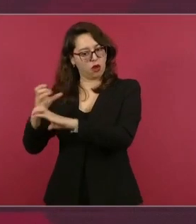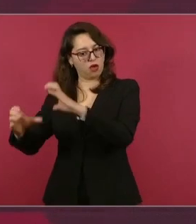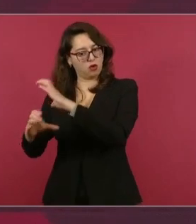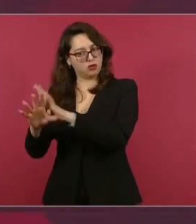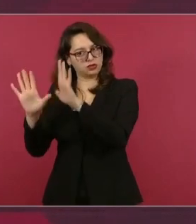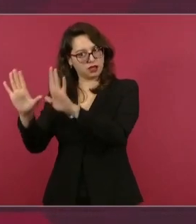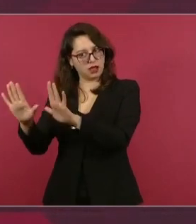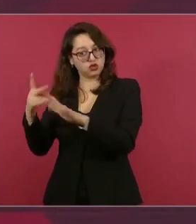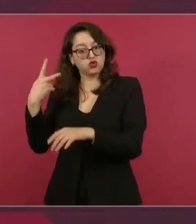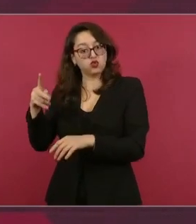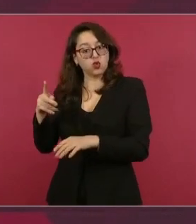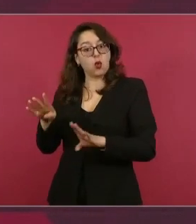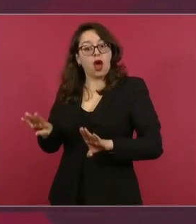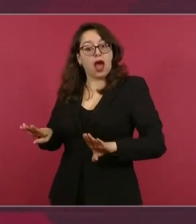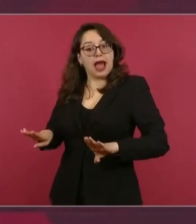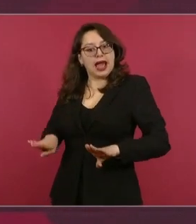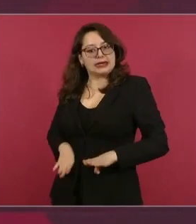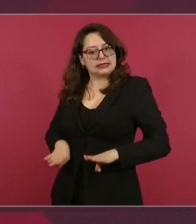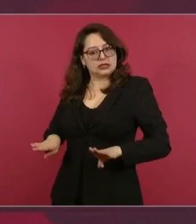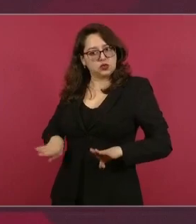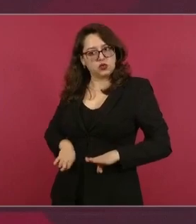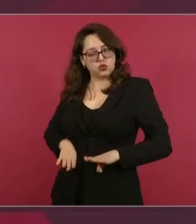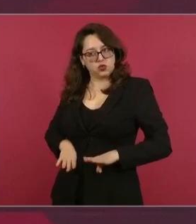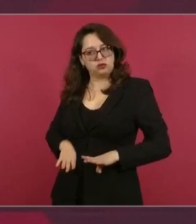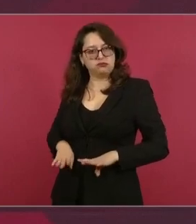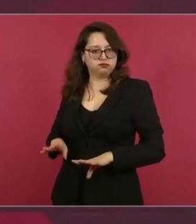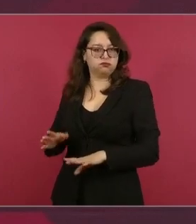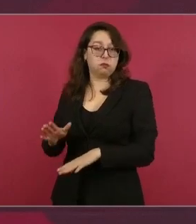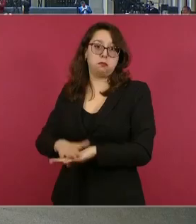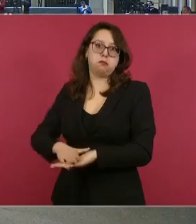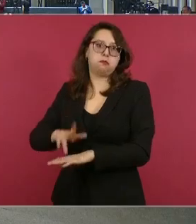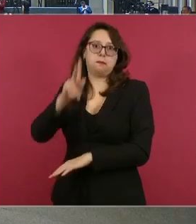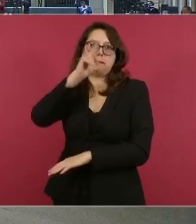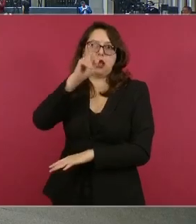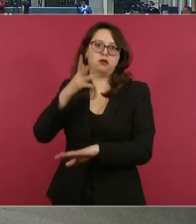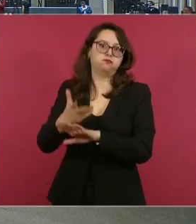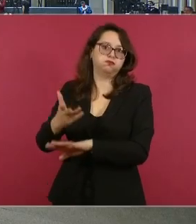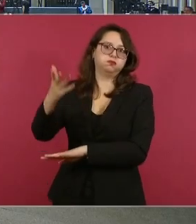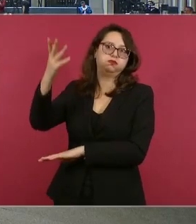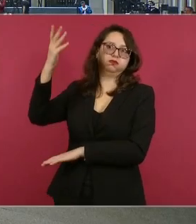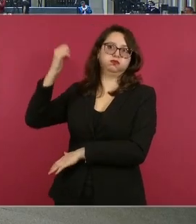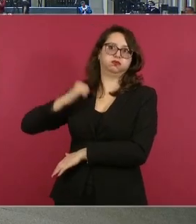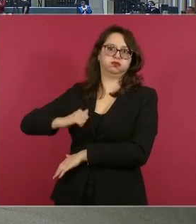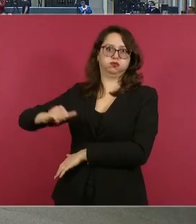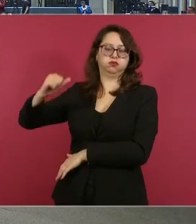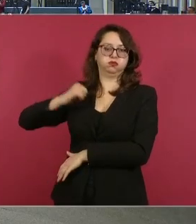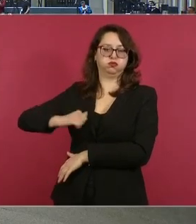la actitud de los monarcas cuando se llevó a cabo